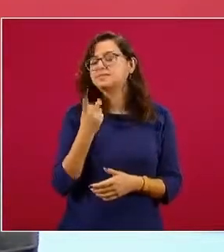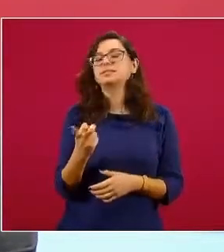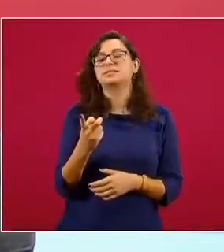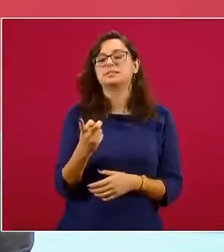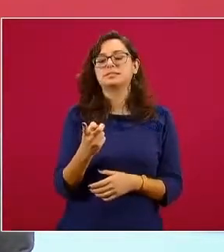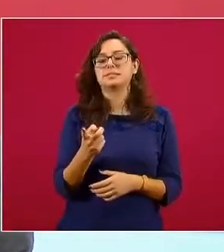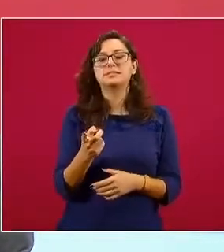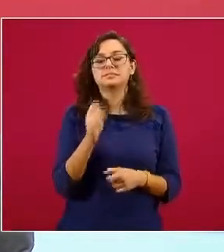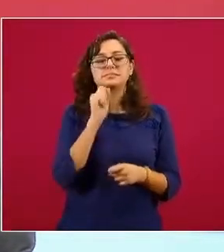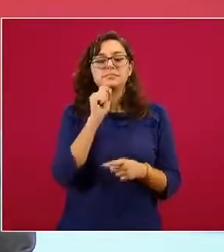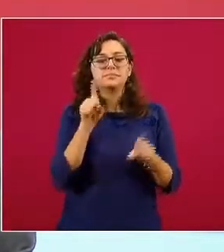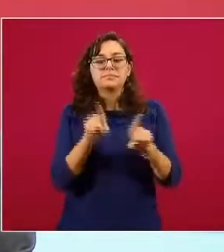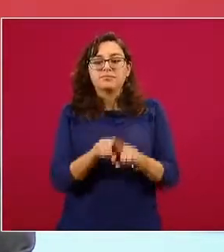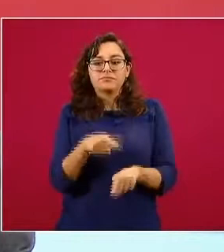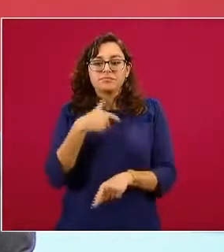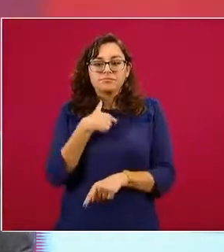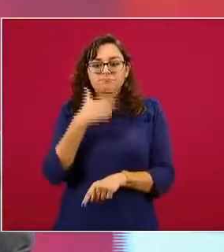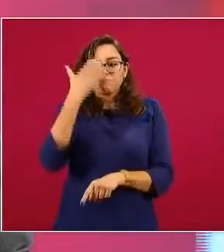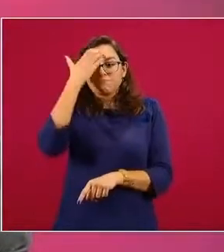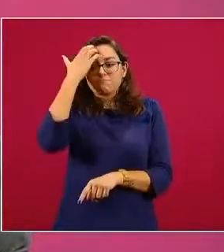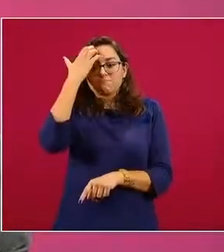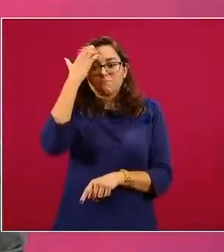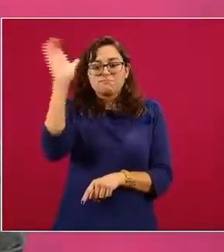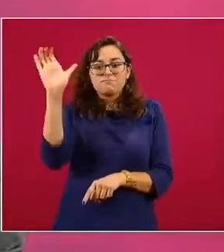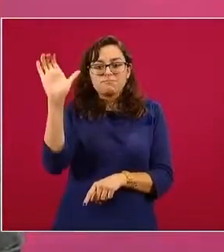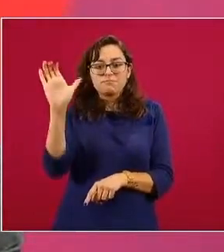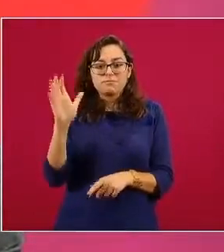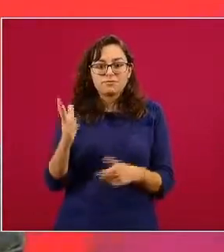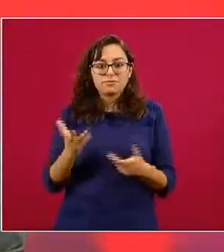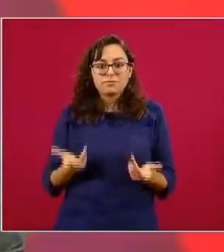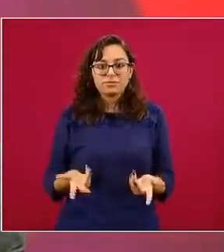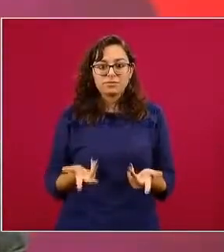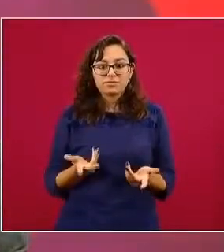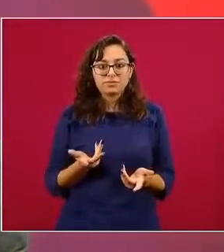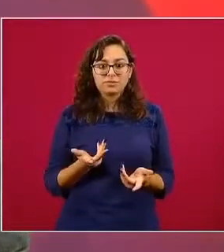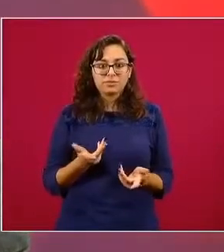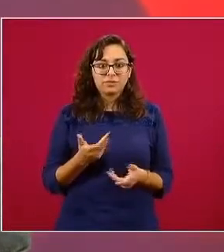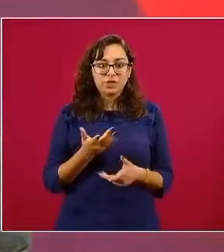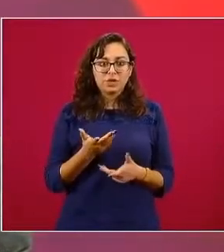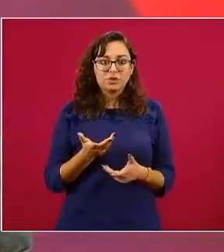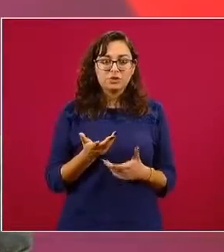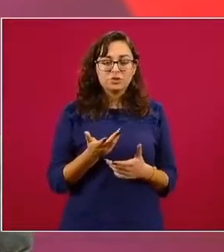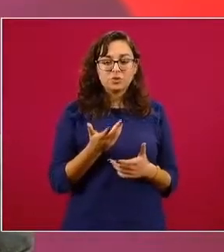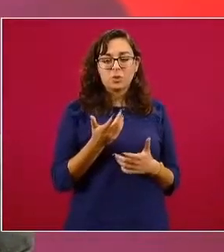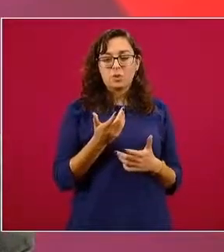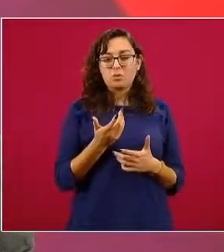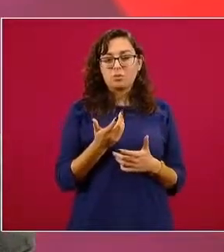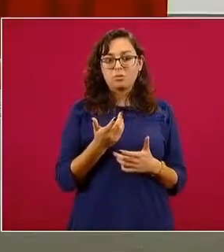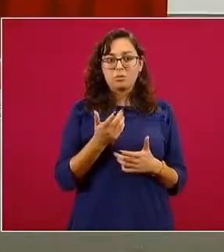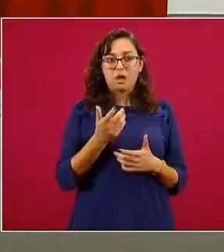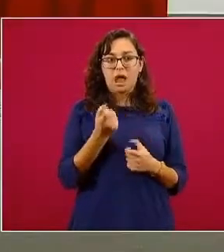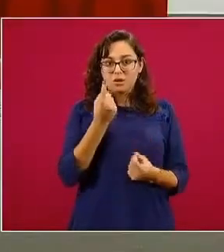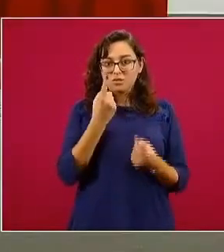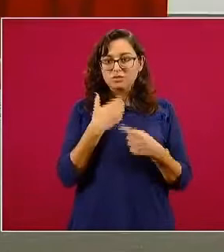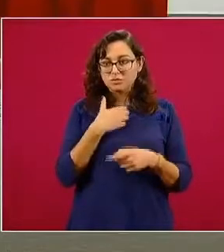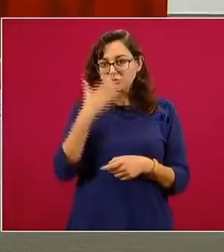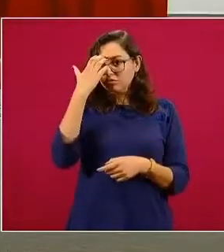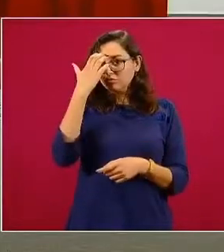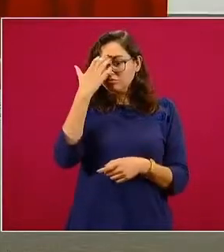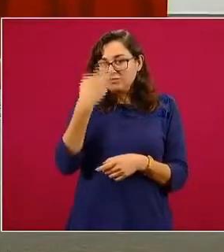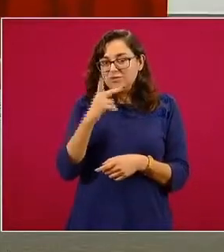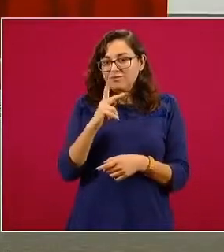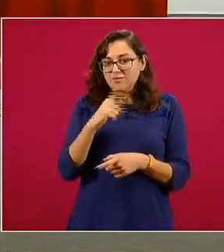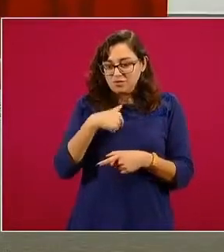personas directamente involucradas violarían el debido proceso, en este caso de la investigación, si lo revelan. Lo que sí le puedo decir